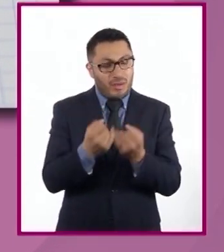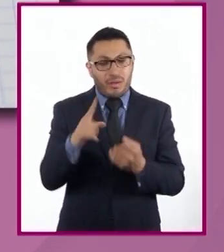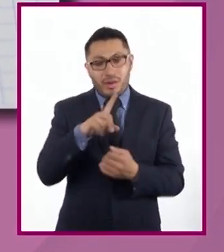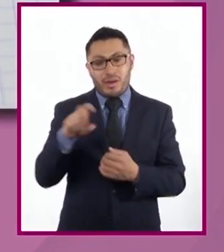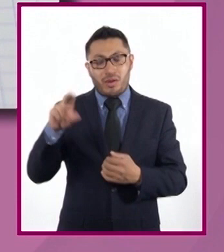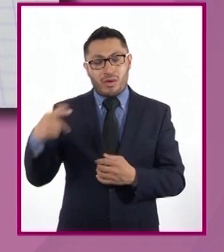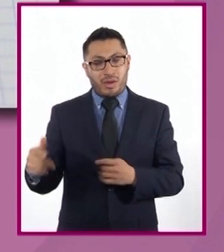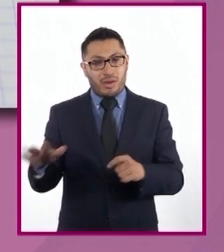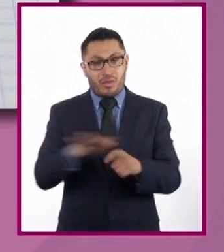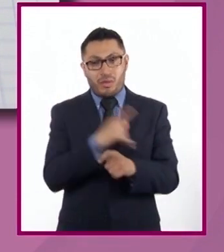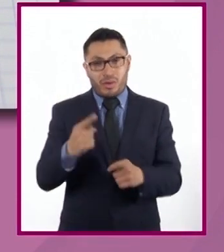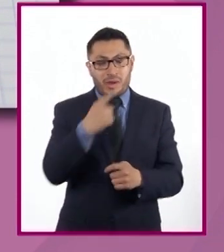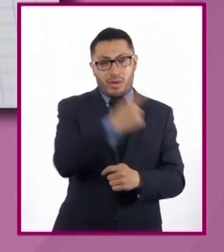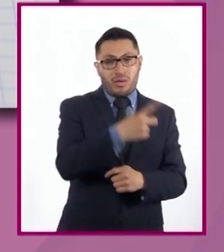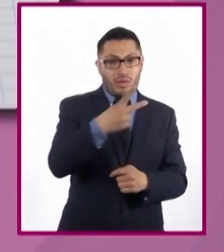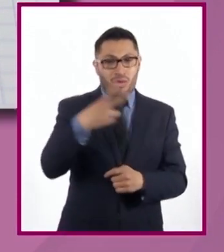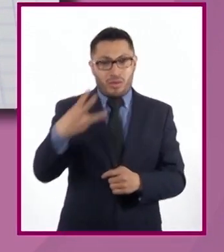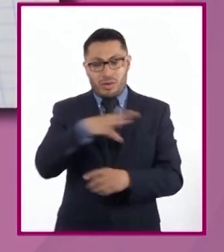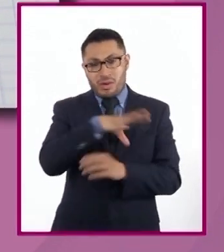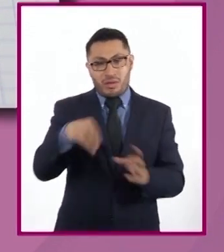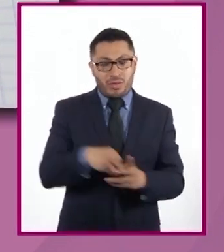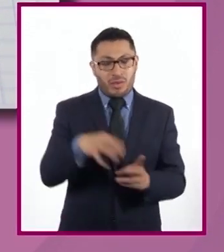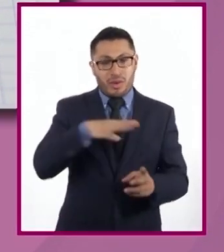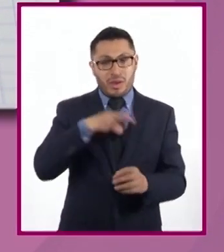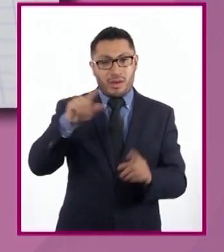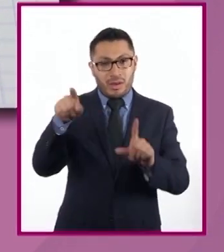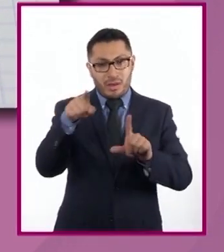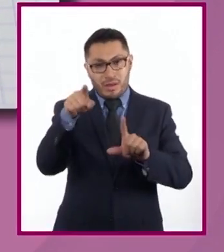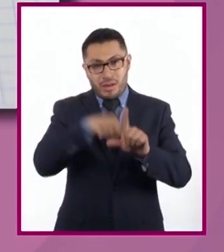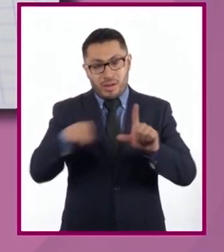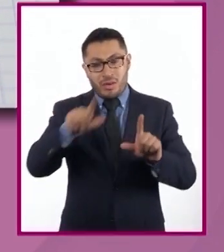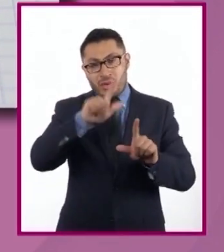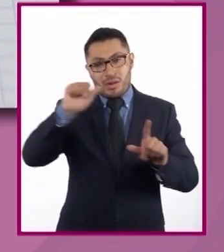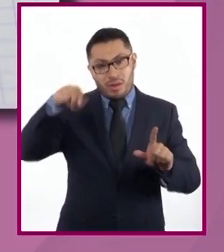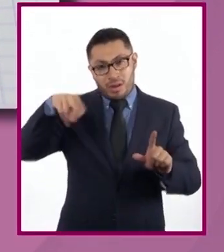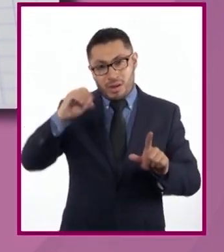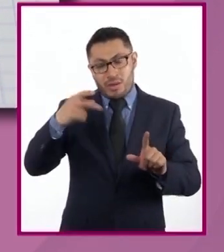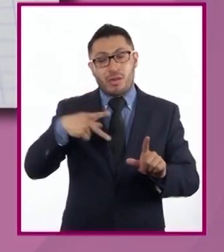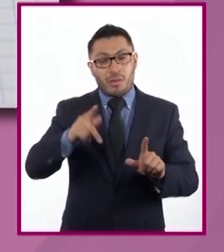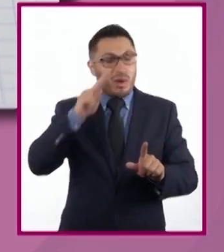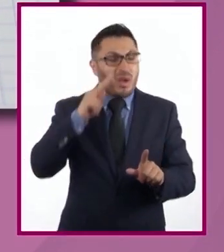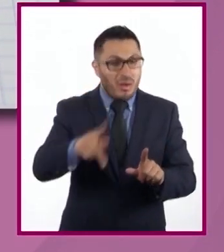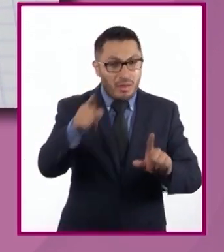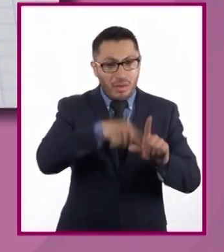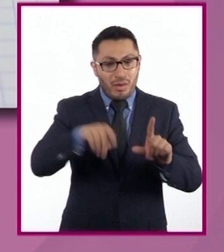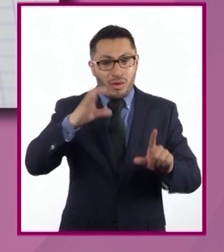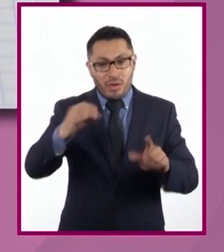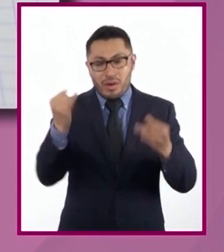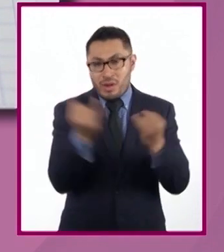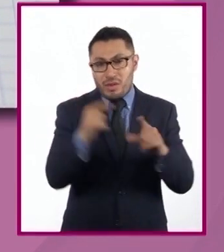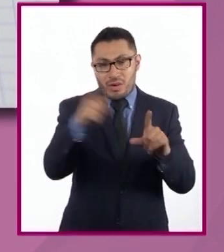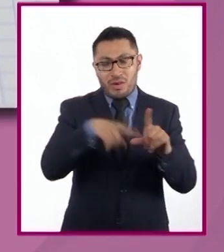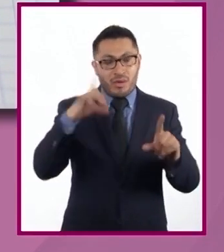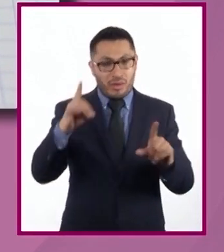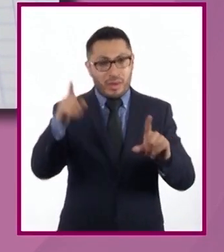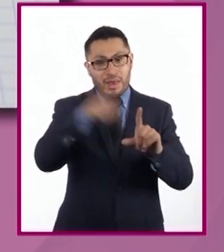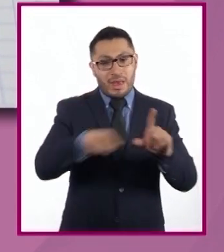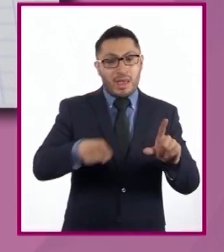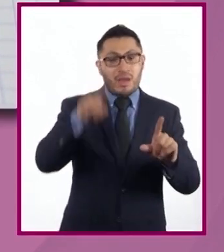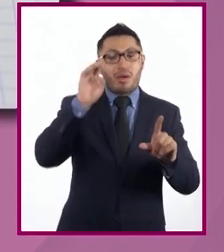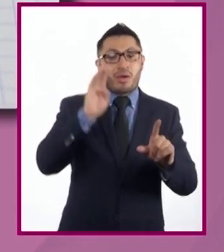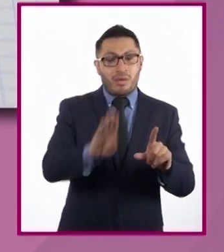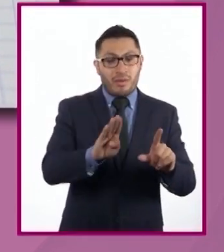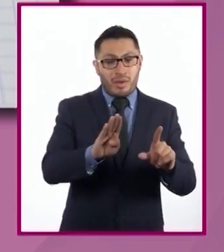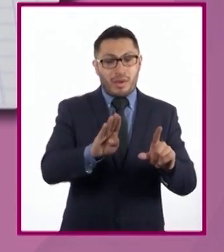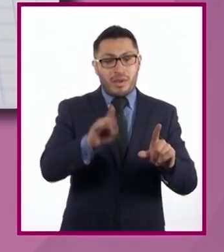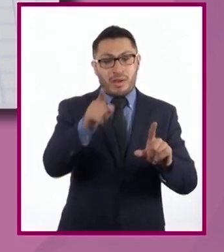los tres ángulos forman un ángulo llano. Pero vimos que el ángulo C es igual al ángulo D y que el ángulo B es